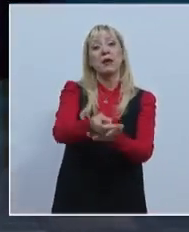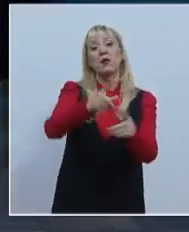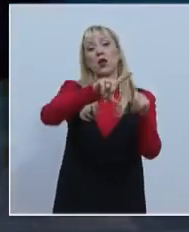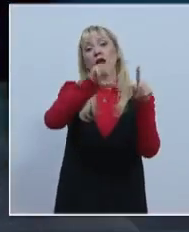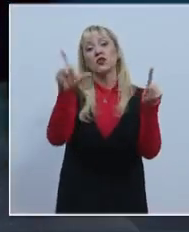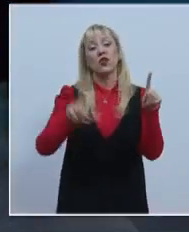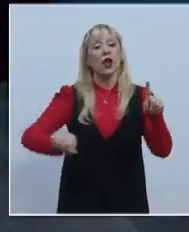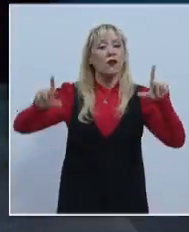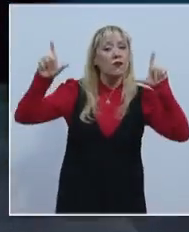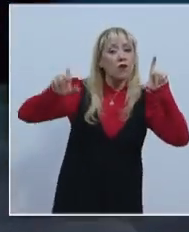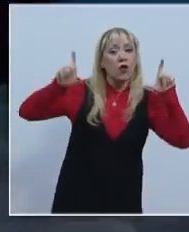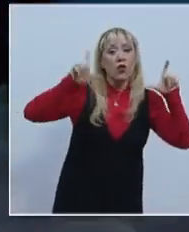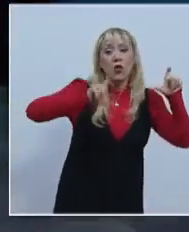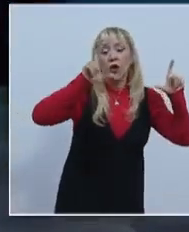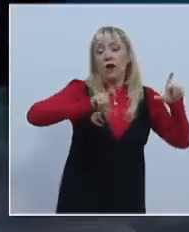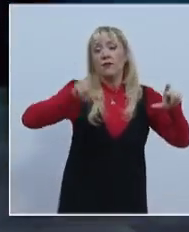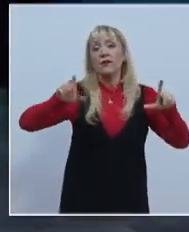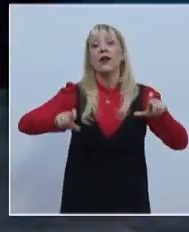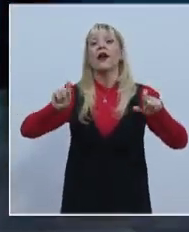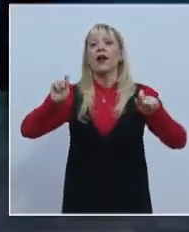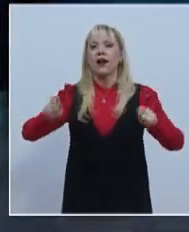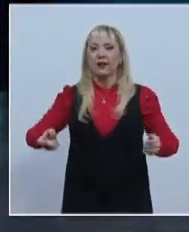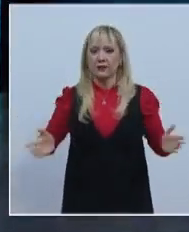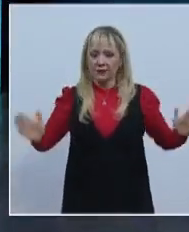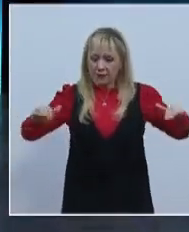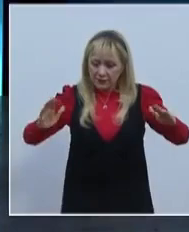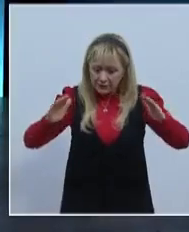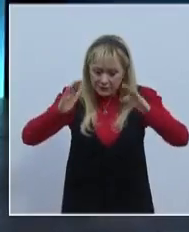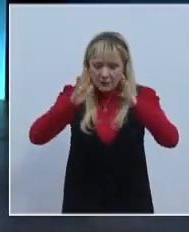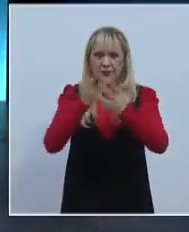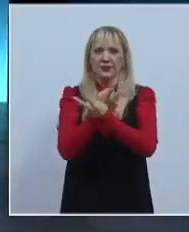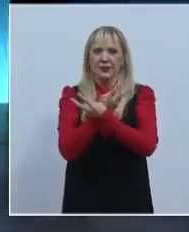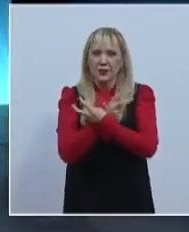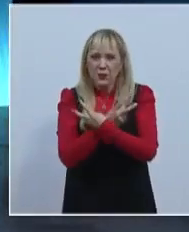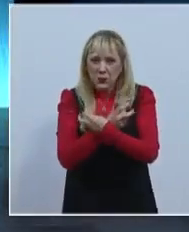Nacional de Fotografía Antropológica. Hola Lorena, muy buenas